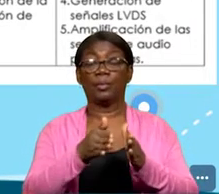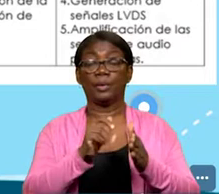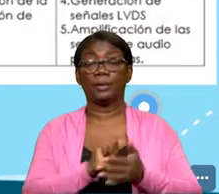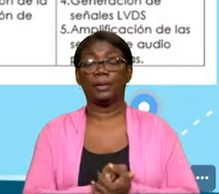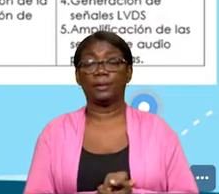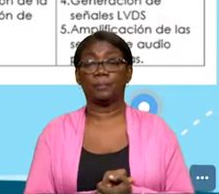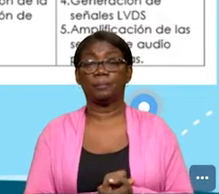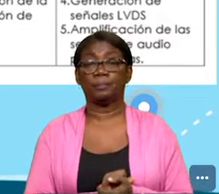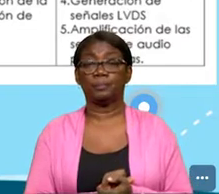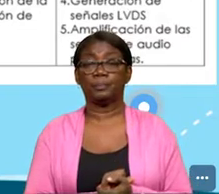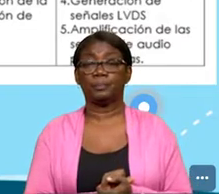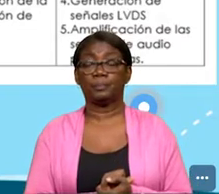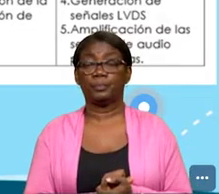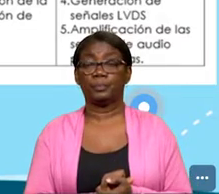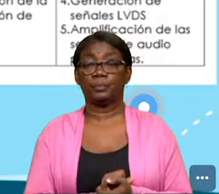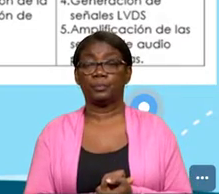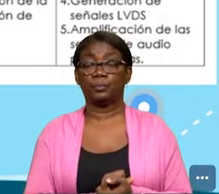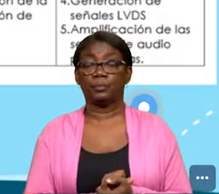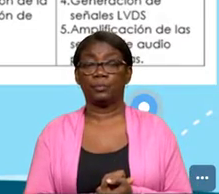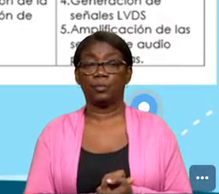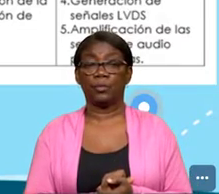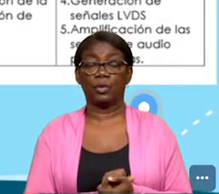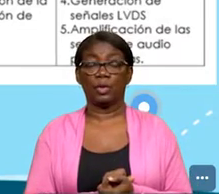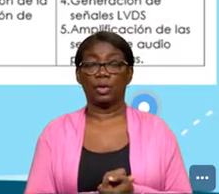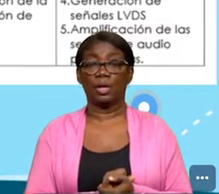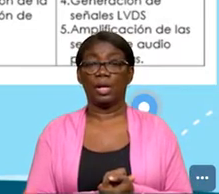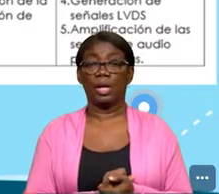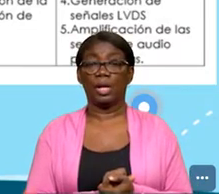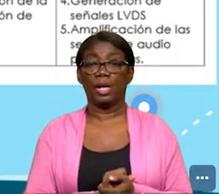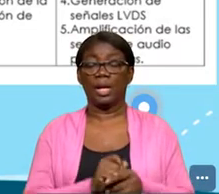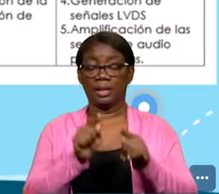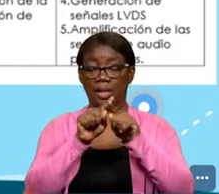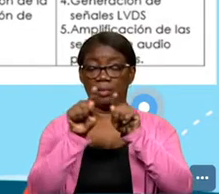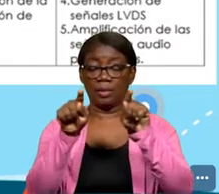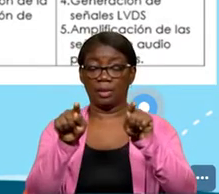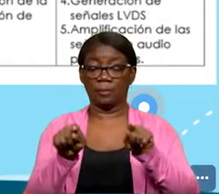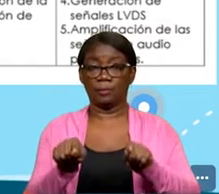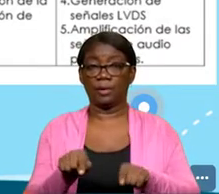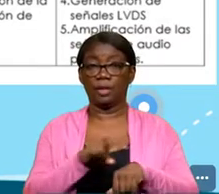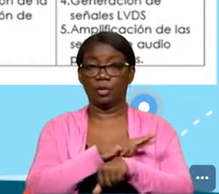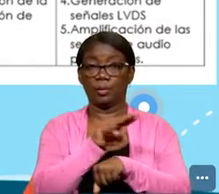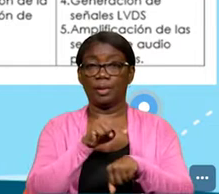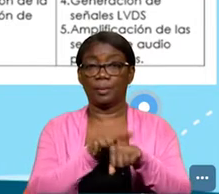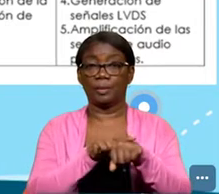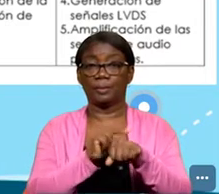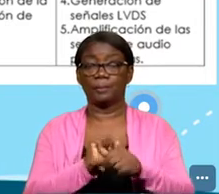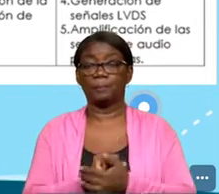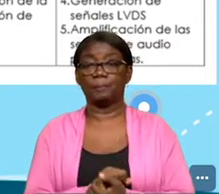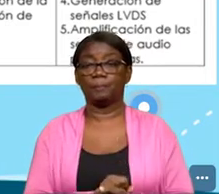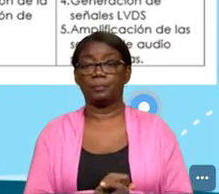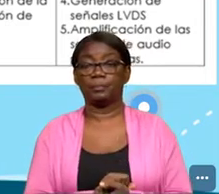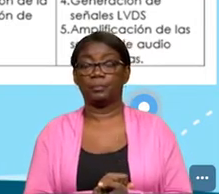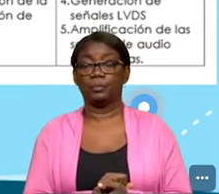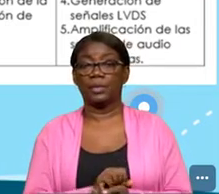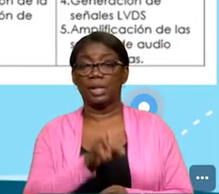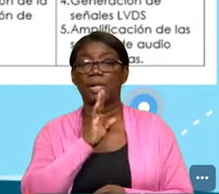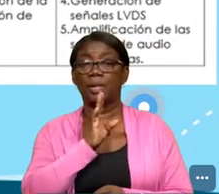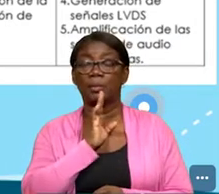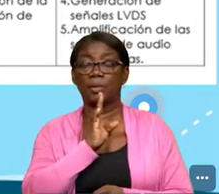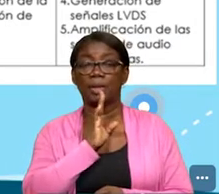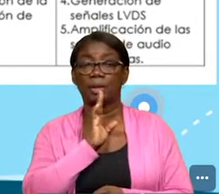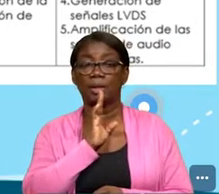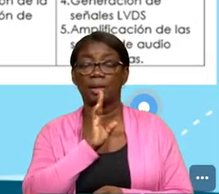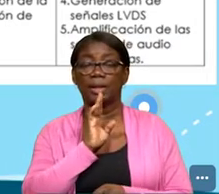en lo que es el cuadro o la tabla que normalmente habla sobre